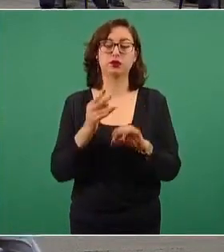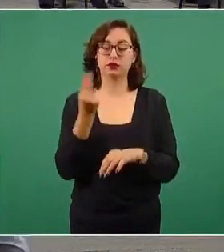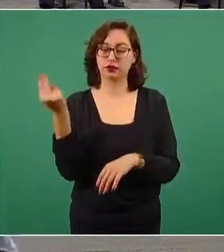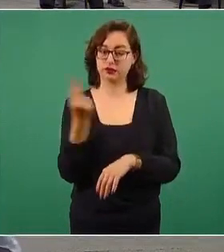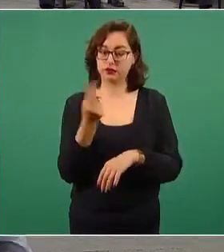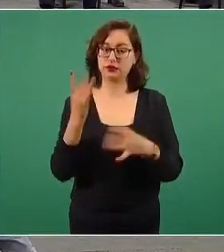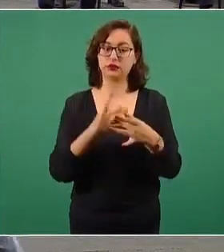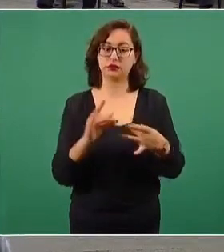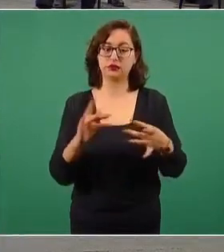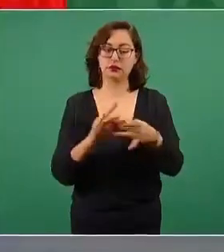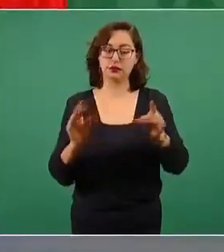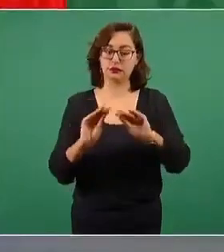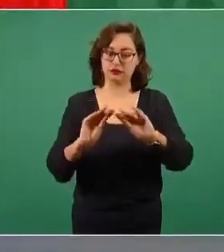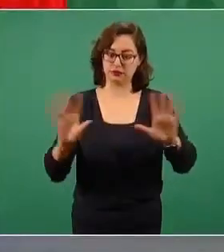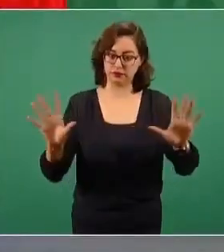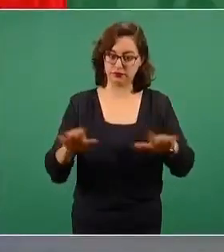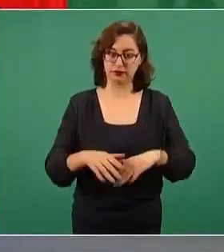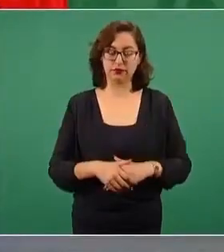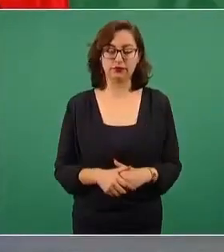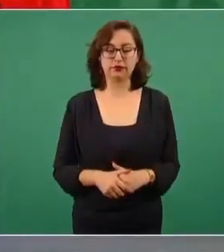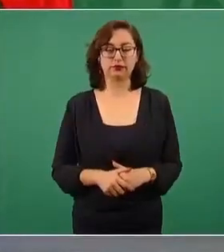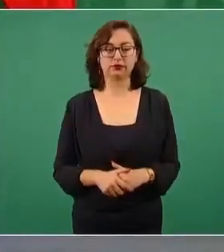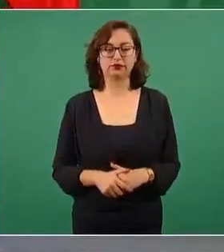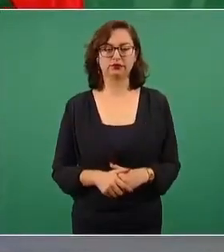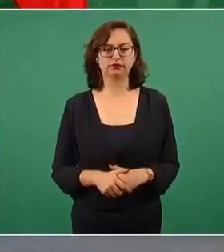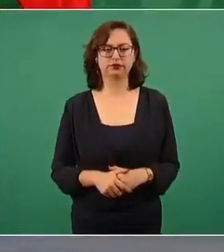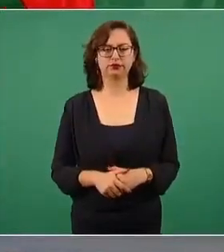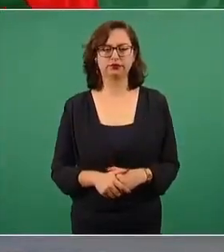aclararlo. Esta es